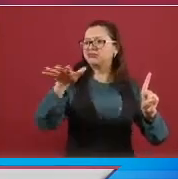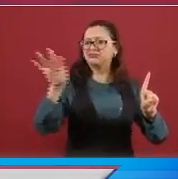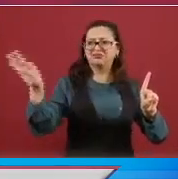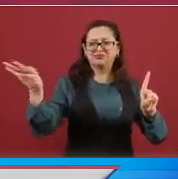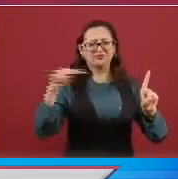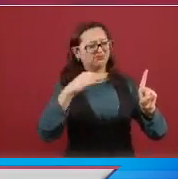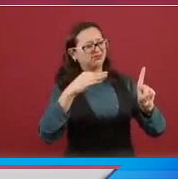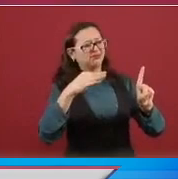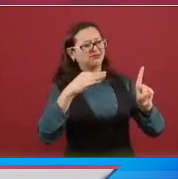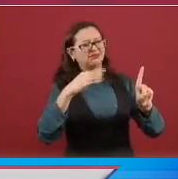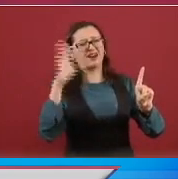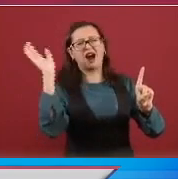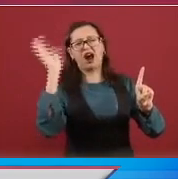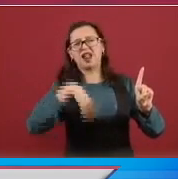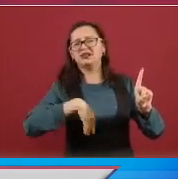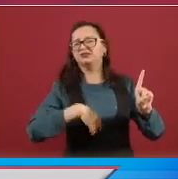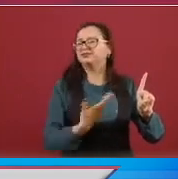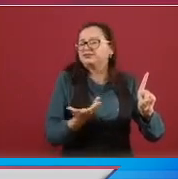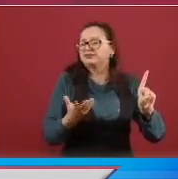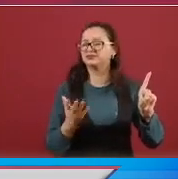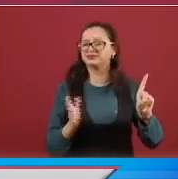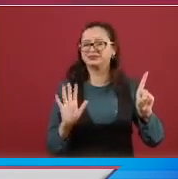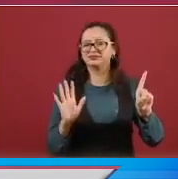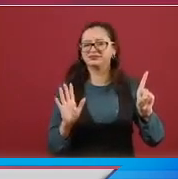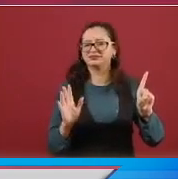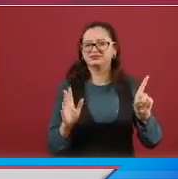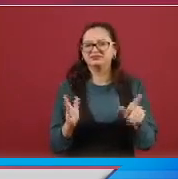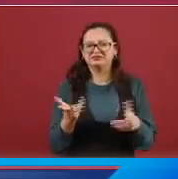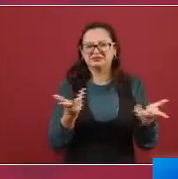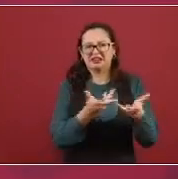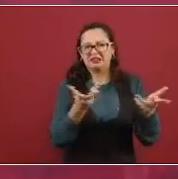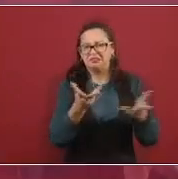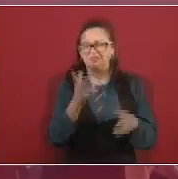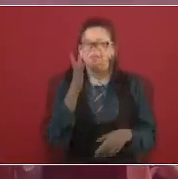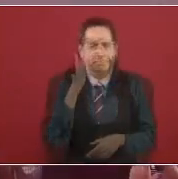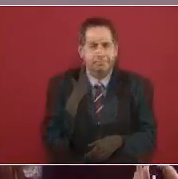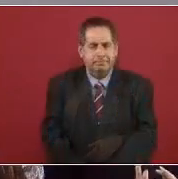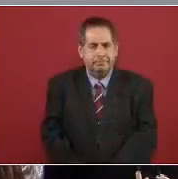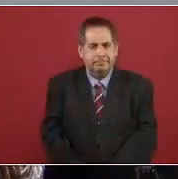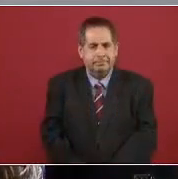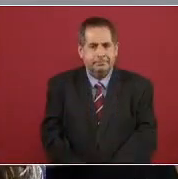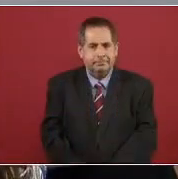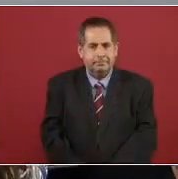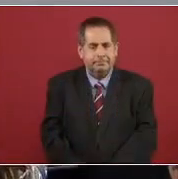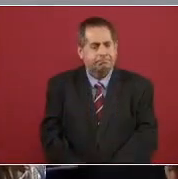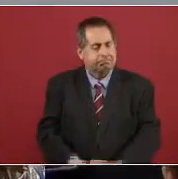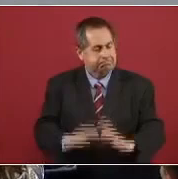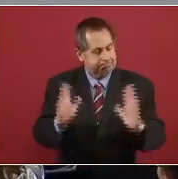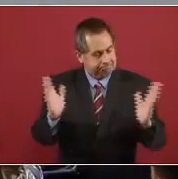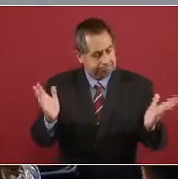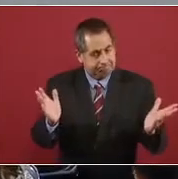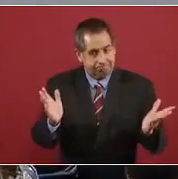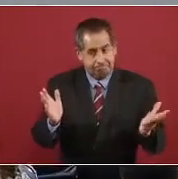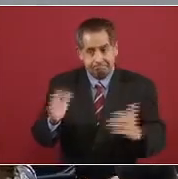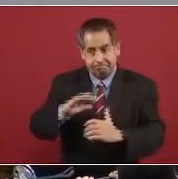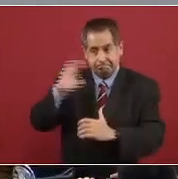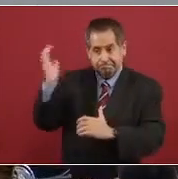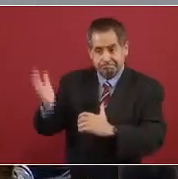contratos. Se terminan con los malos ejemplos como los de Odebrecht y OHL. Nada más para